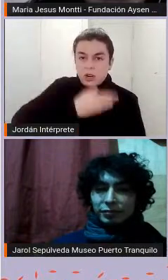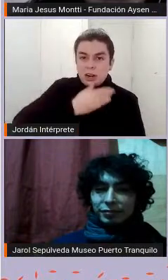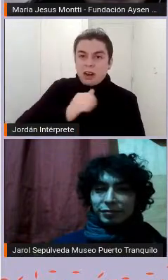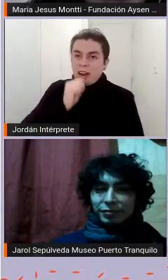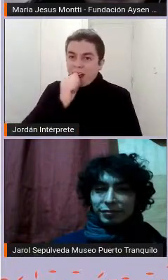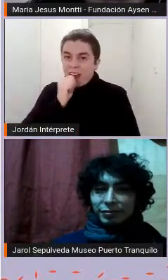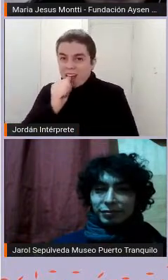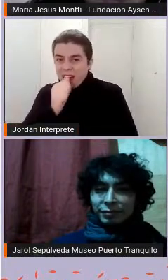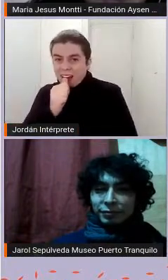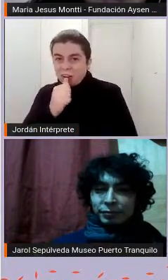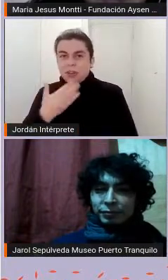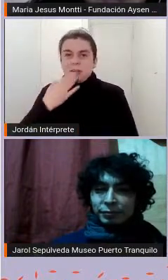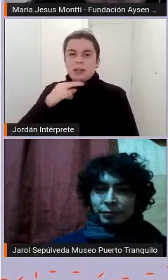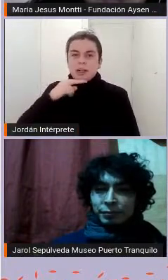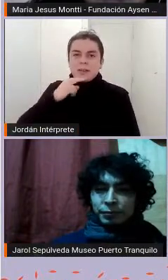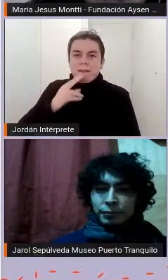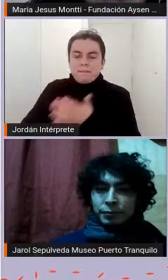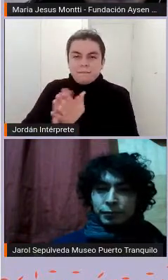cafecito.